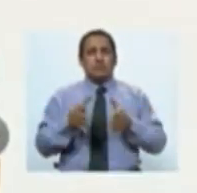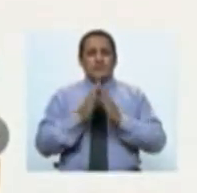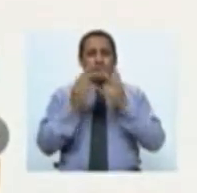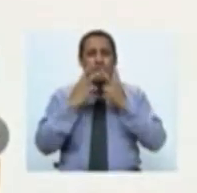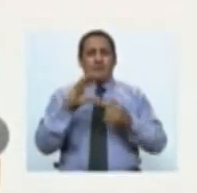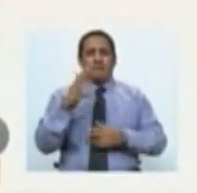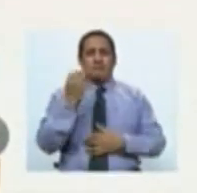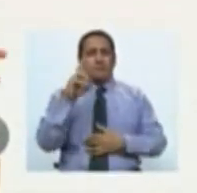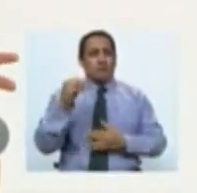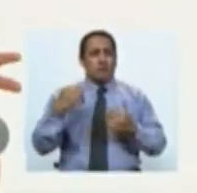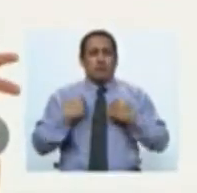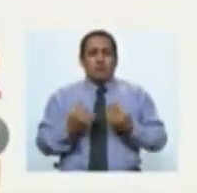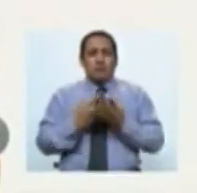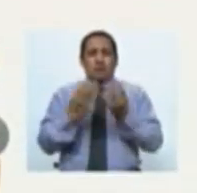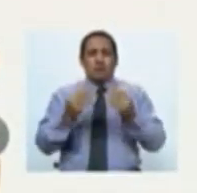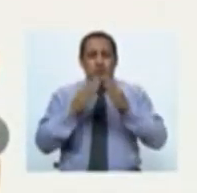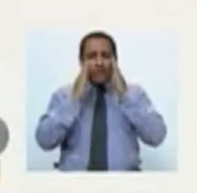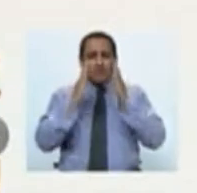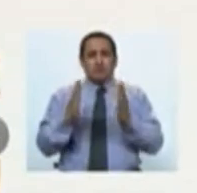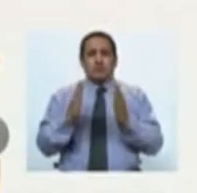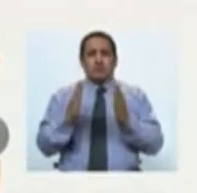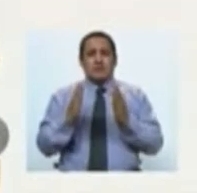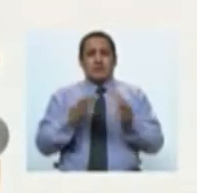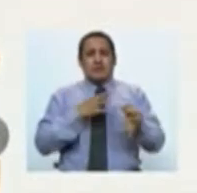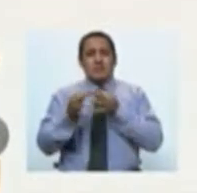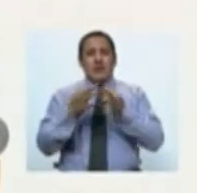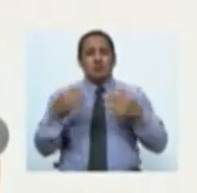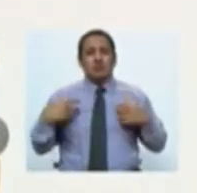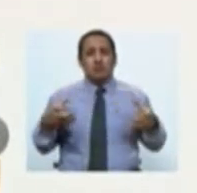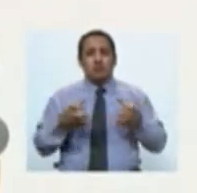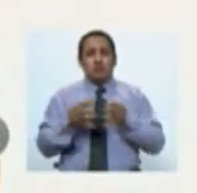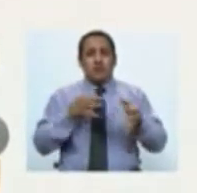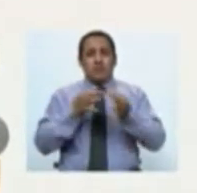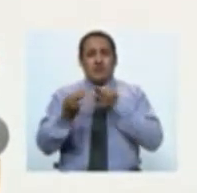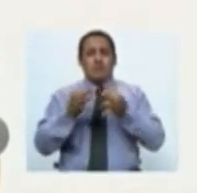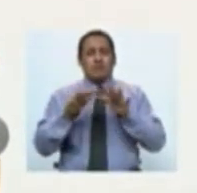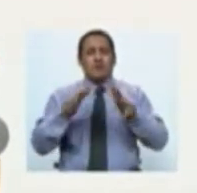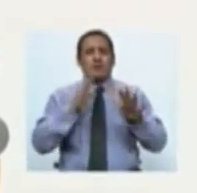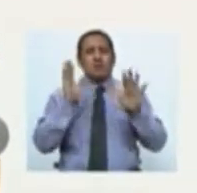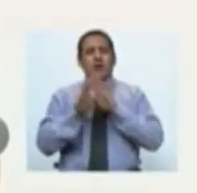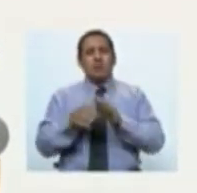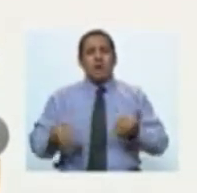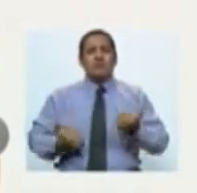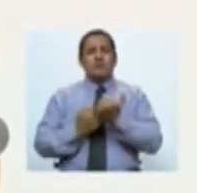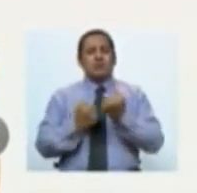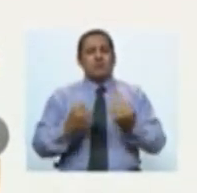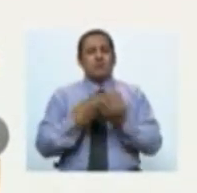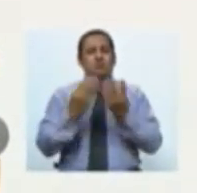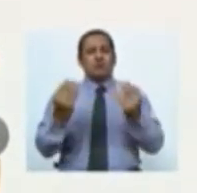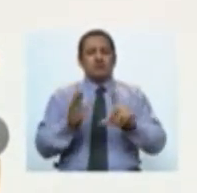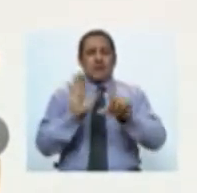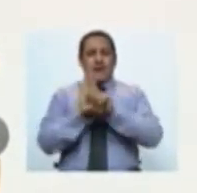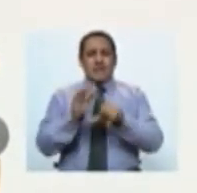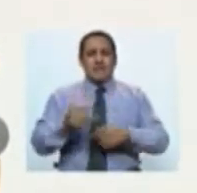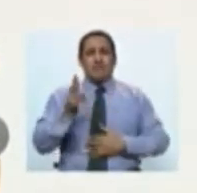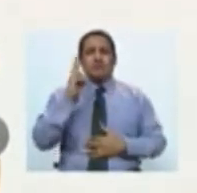Nosotros en Foro Educativo tenemos diferentes enfoques, ¿no? Nosotros hemos venido más o menos respaldando el conjunto de la ley magisterial y